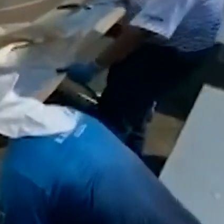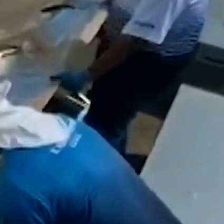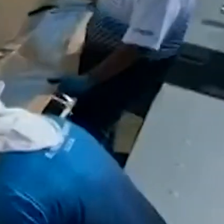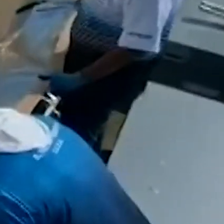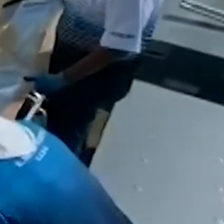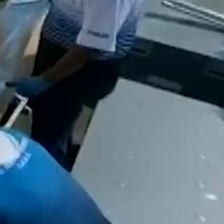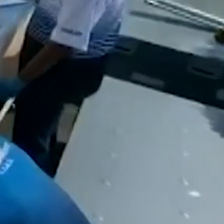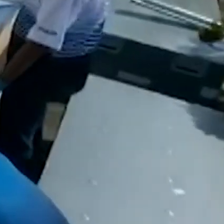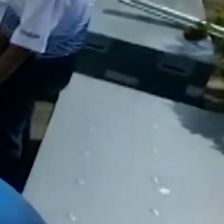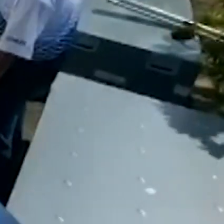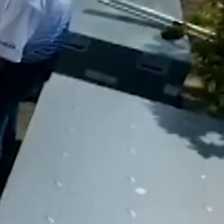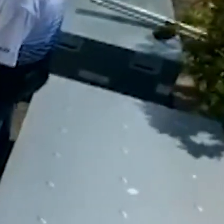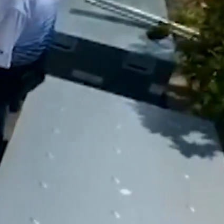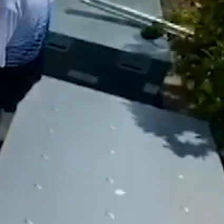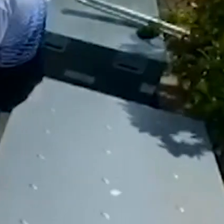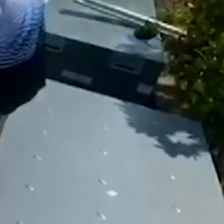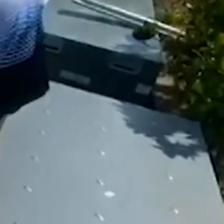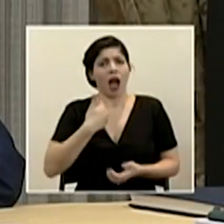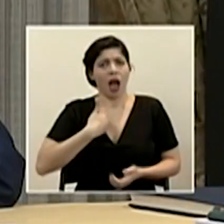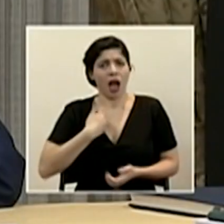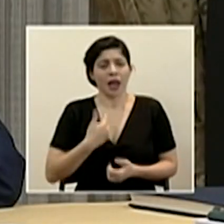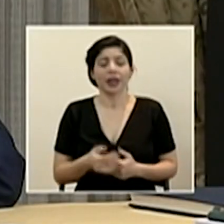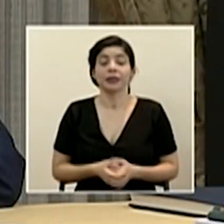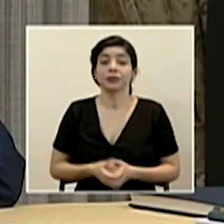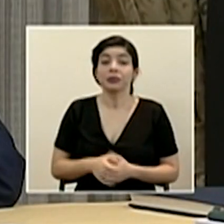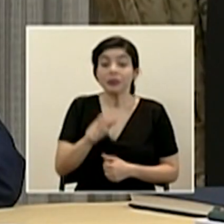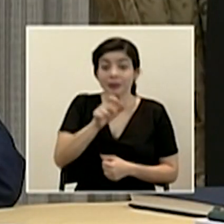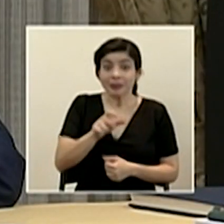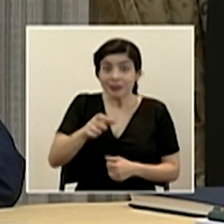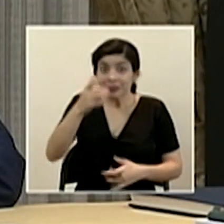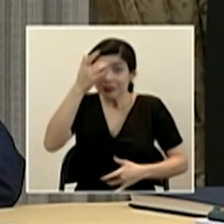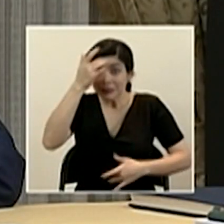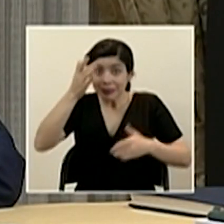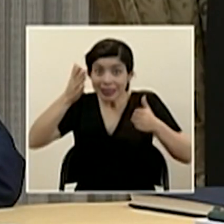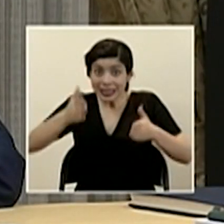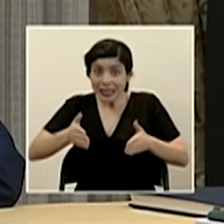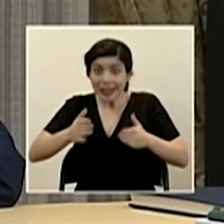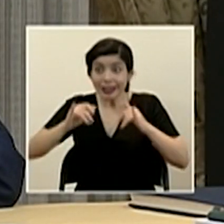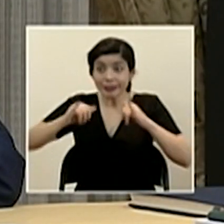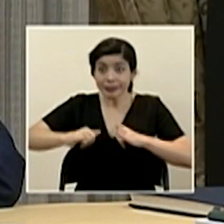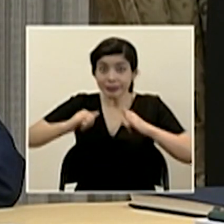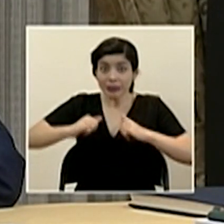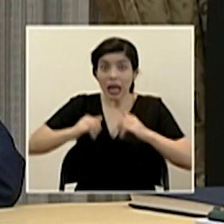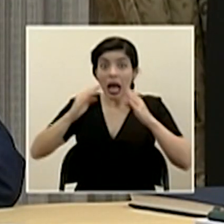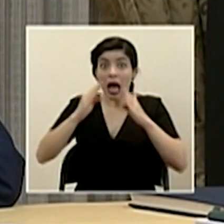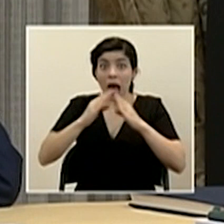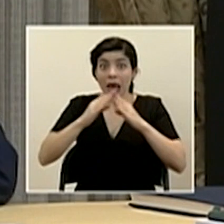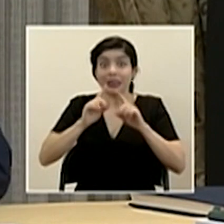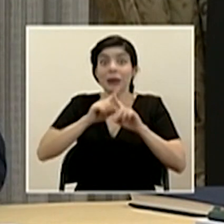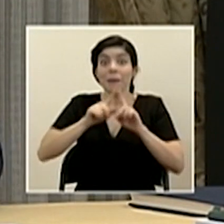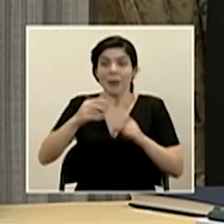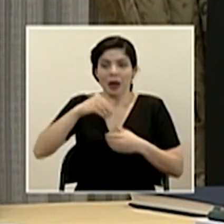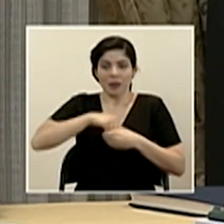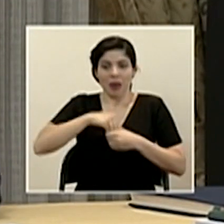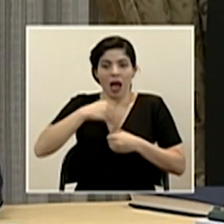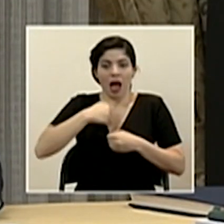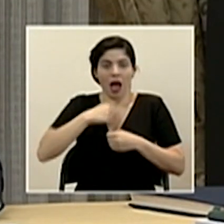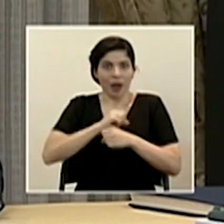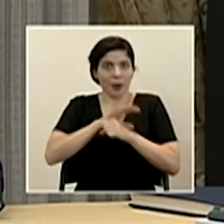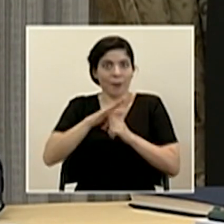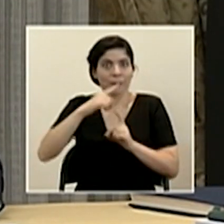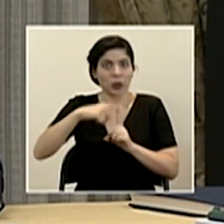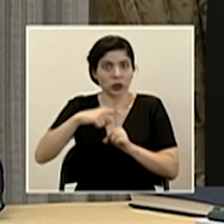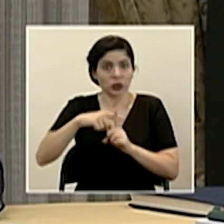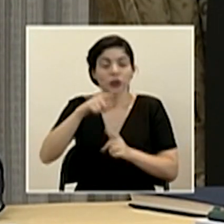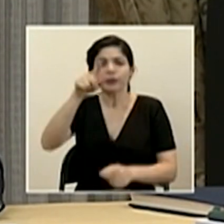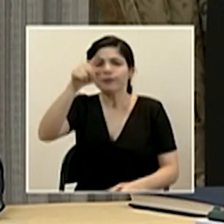una rehabilitación, pero de manera virtual. Para esos pacientes que están en su casa, pero que son positivos,